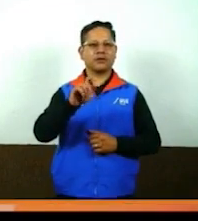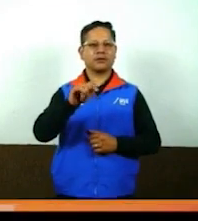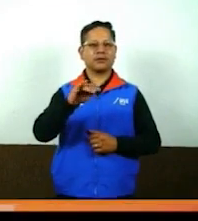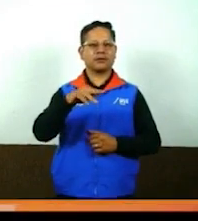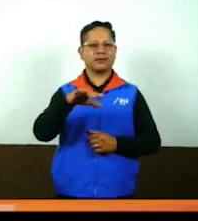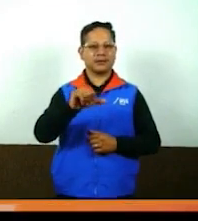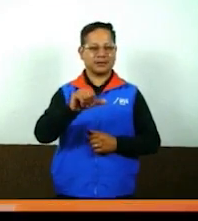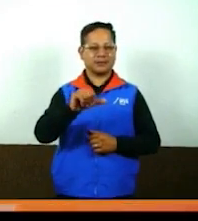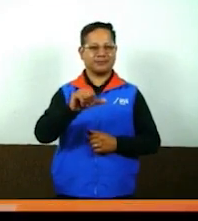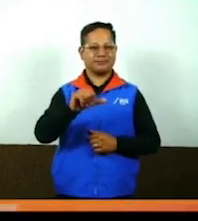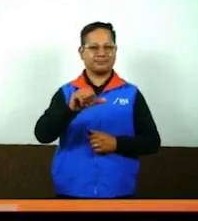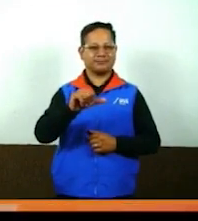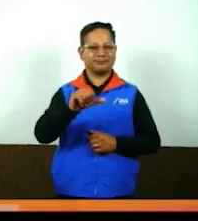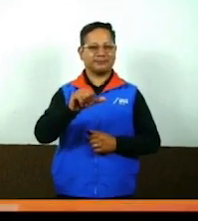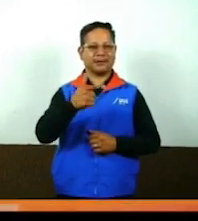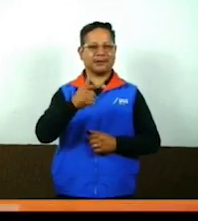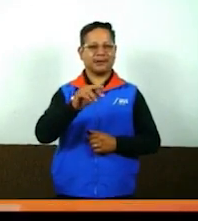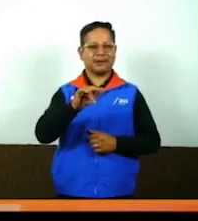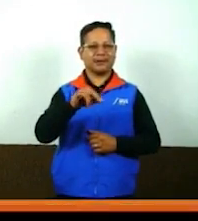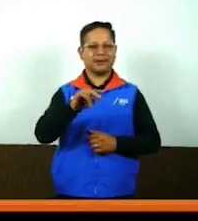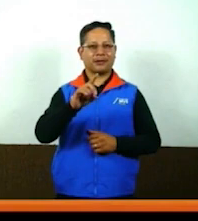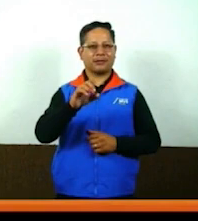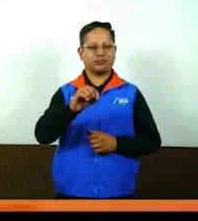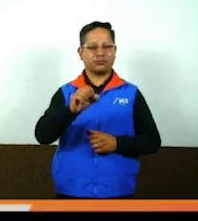Florentina Soledad Granados Funes.